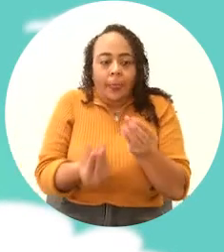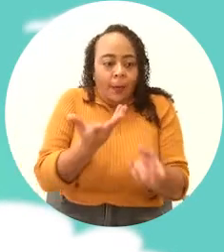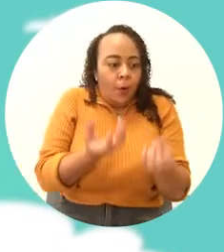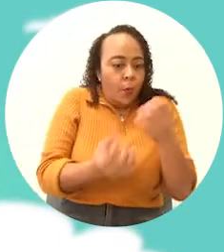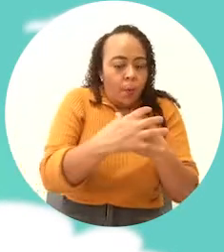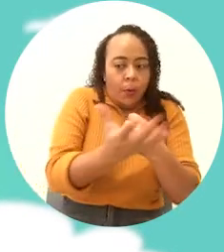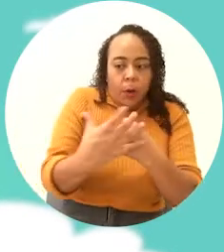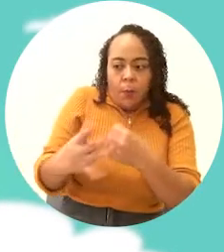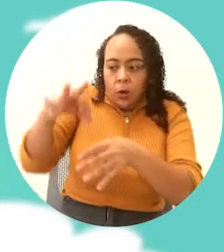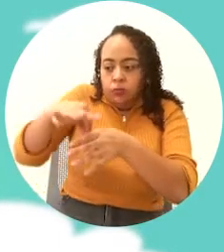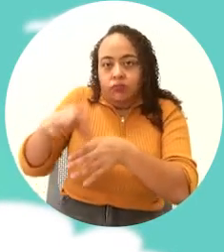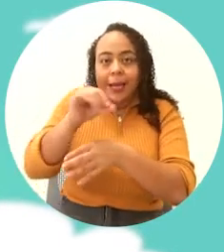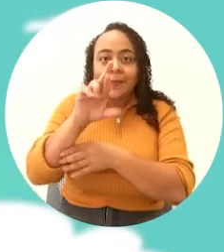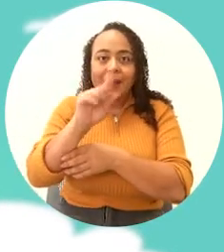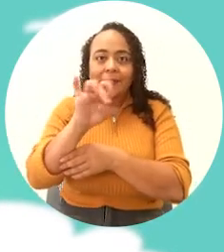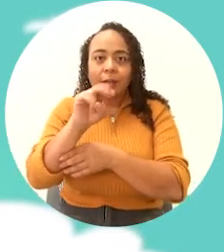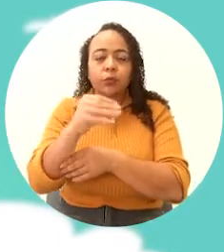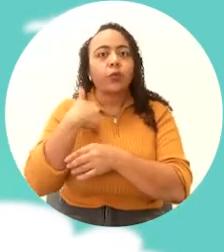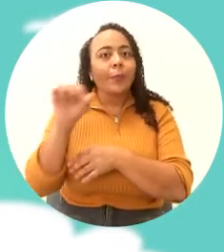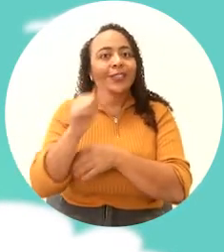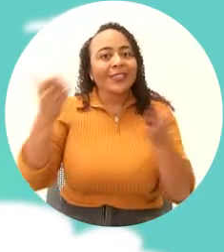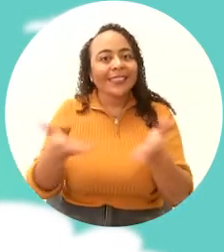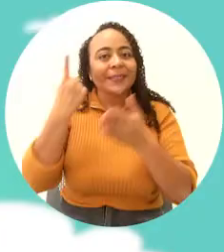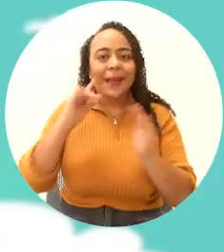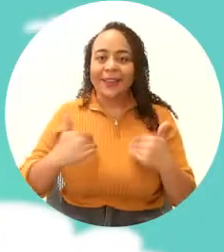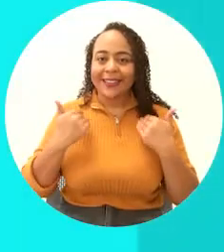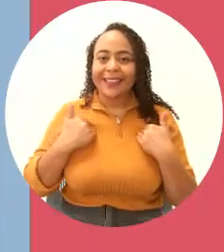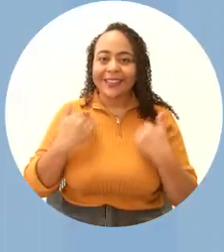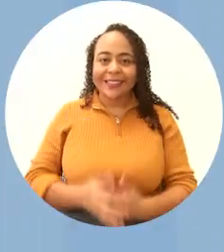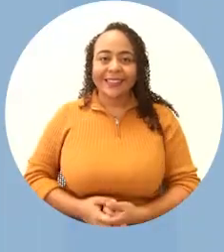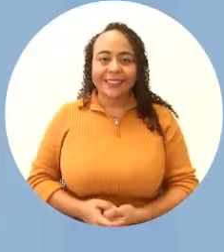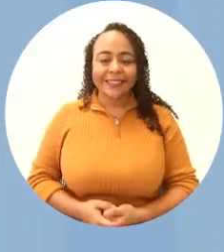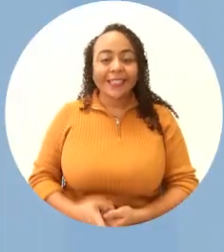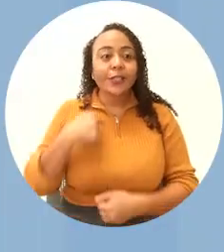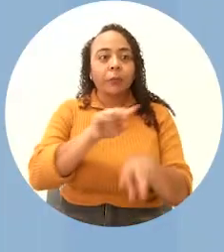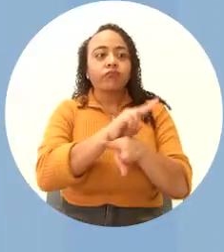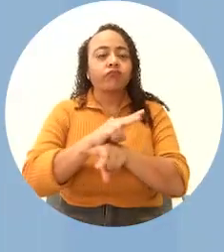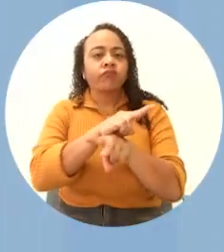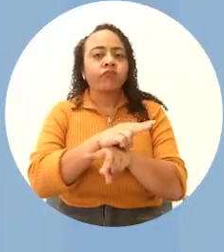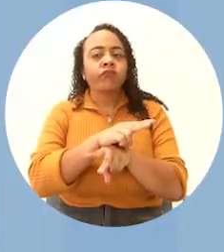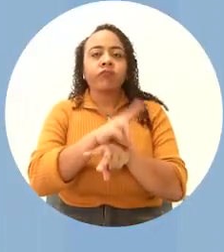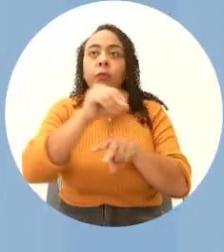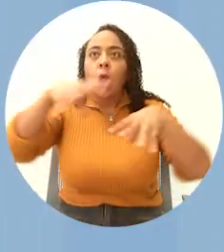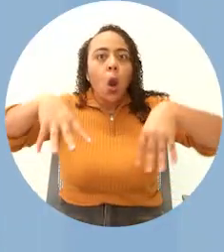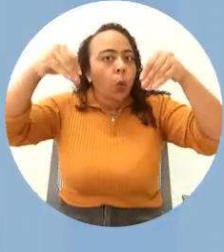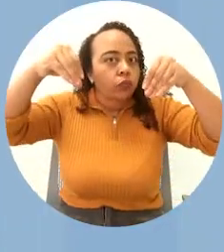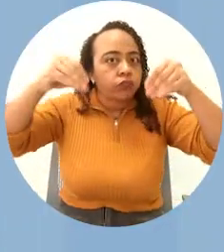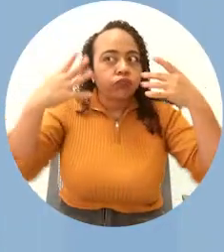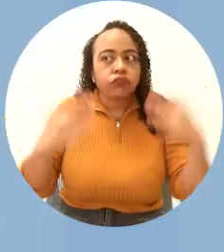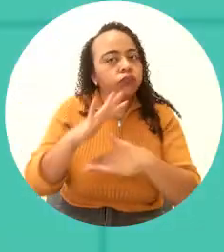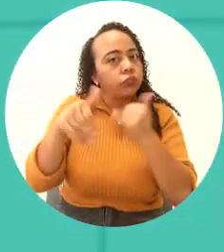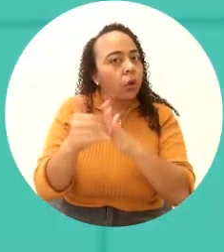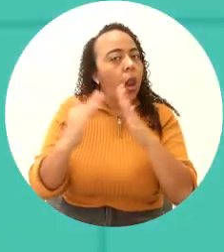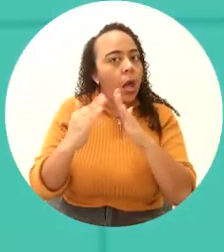lechugas, culantro y rábanos, tuvimos otro motivo para estar contentos. Yo vigilaba que no dejaran luces encendidas por toda